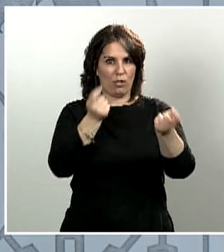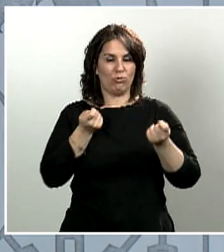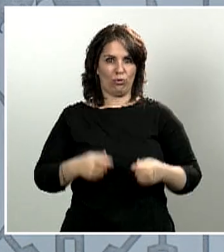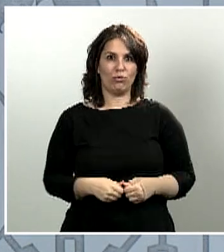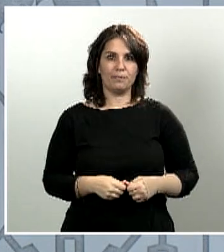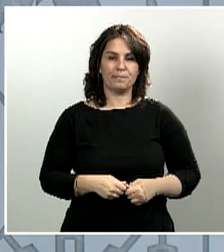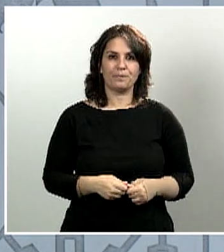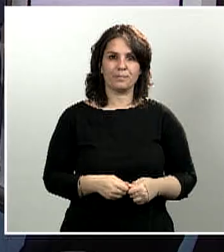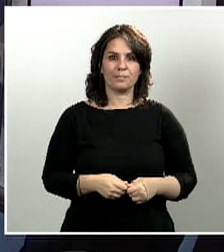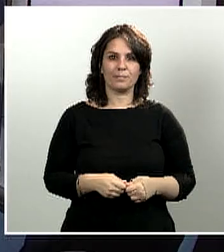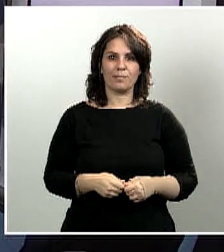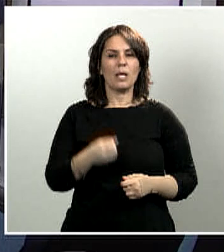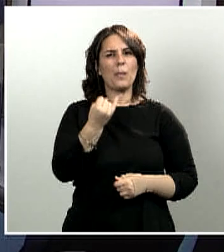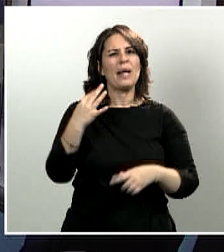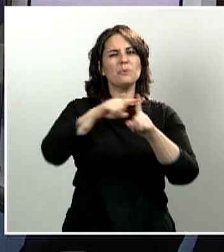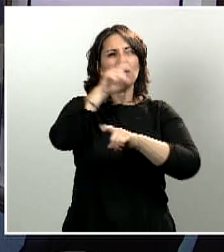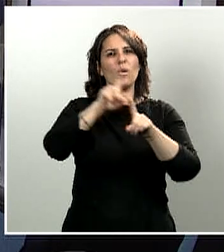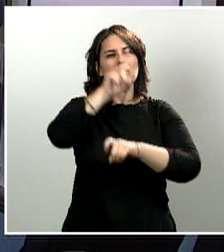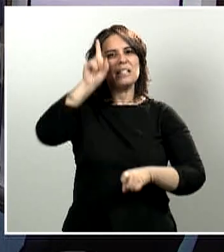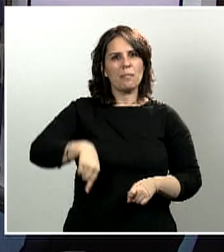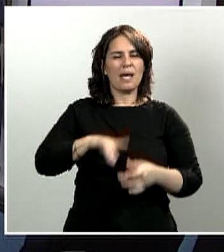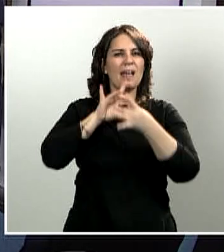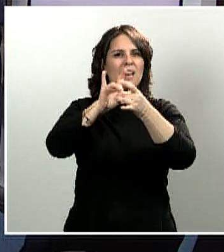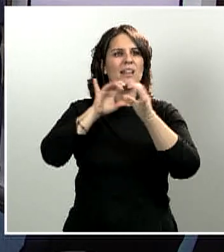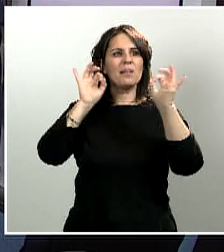Hay varias preguntas hoy también para el general Santiago Marín.